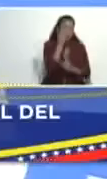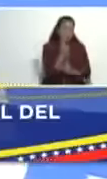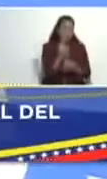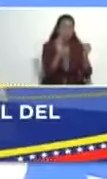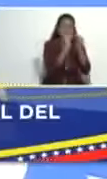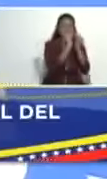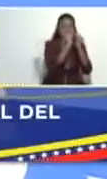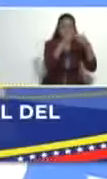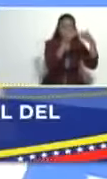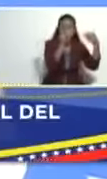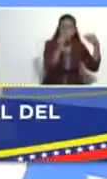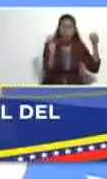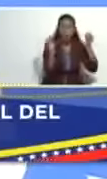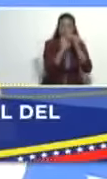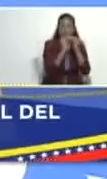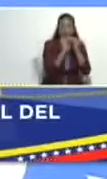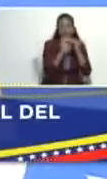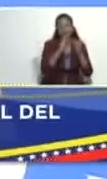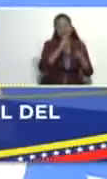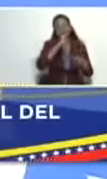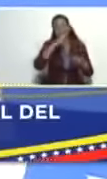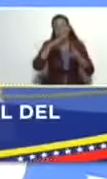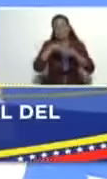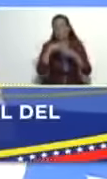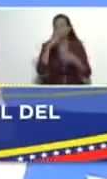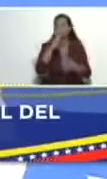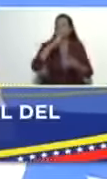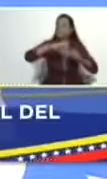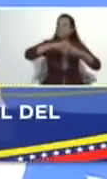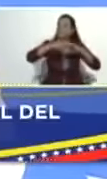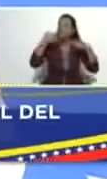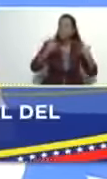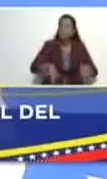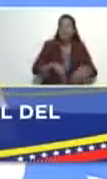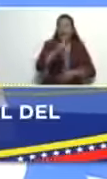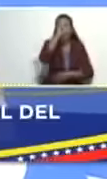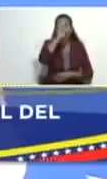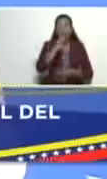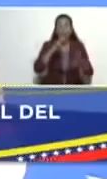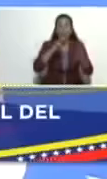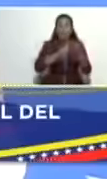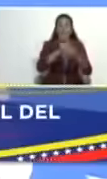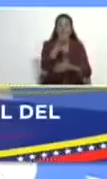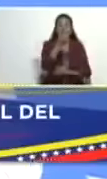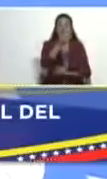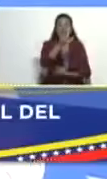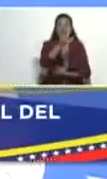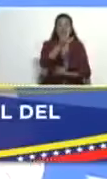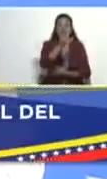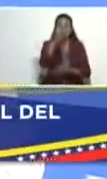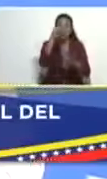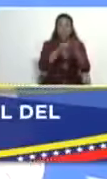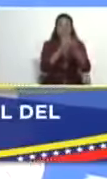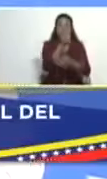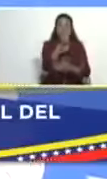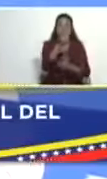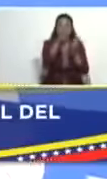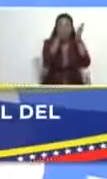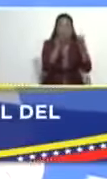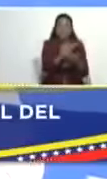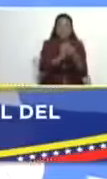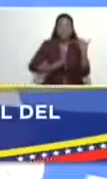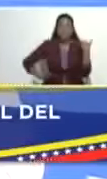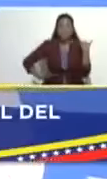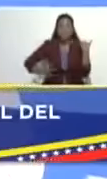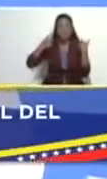Luego vino algunos golpes económicos. En el año 2013, ya como presidente,